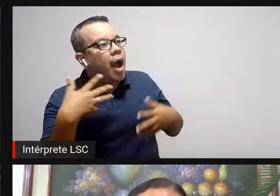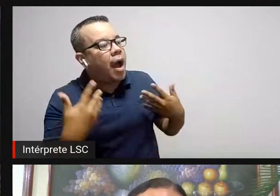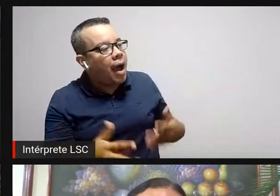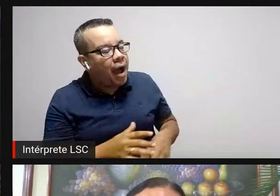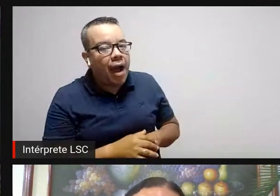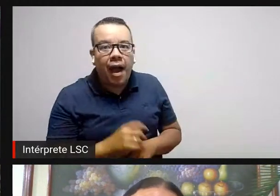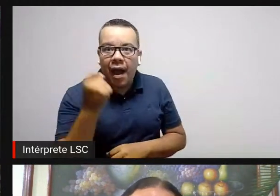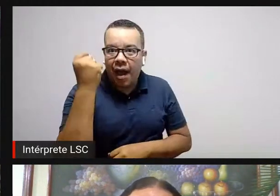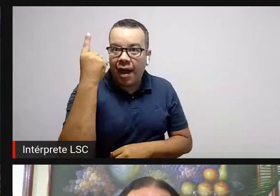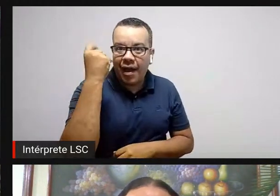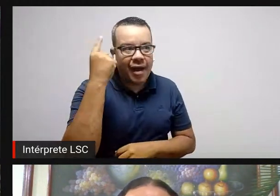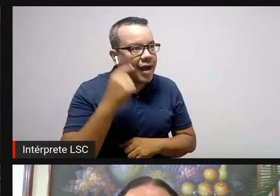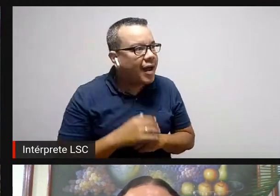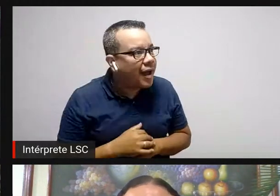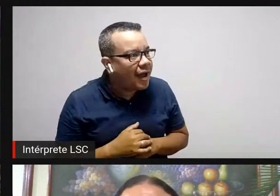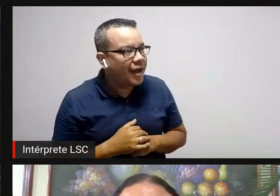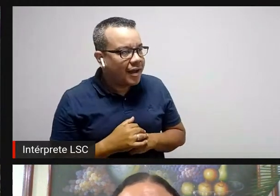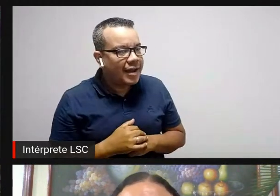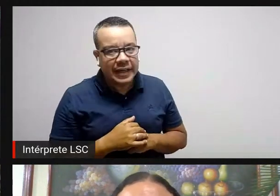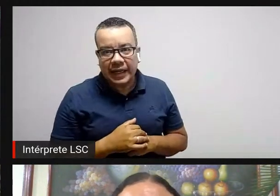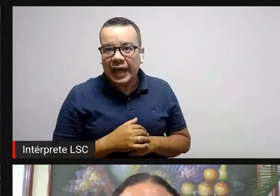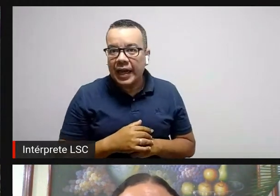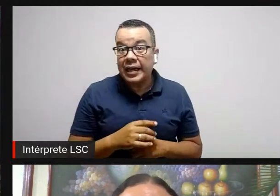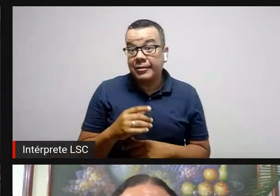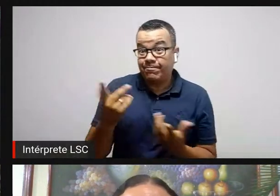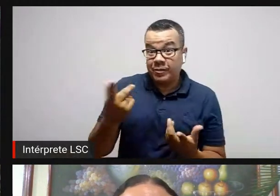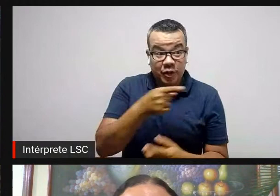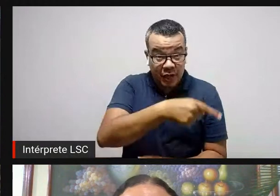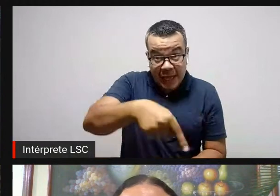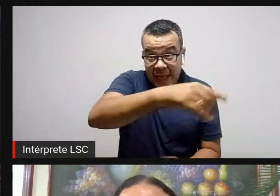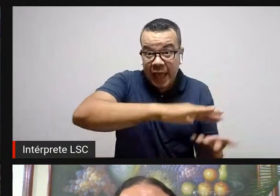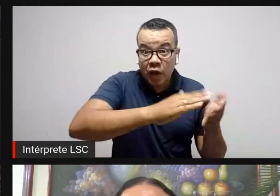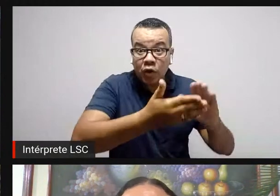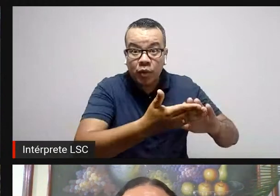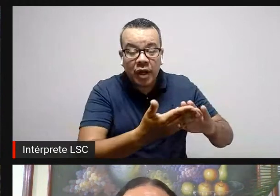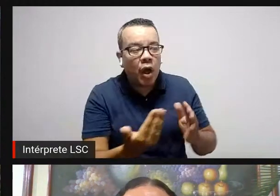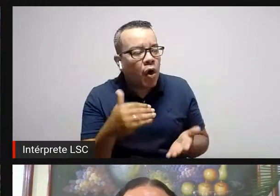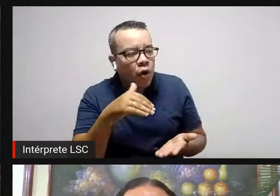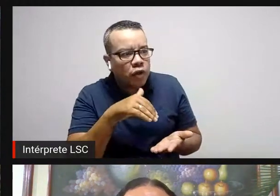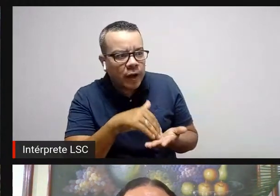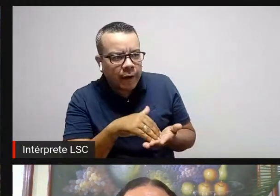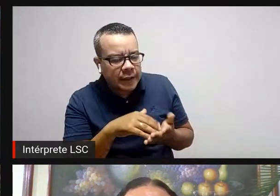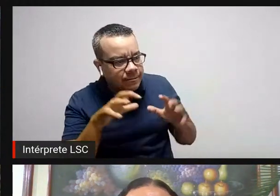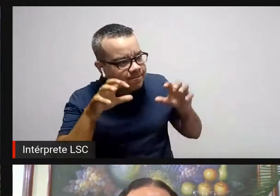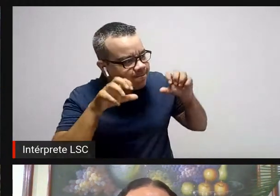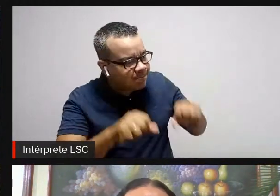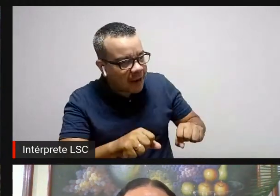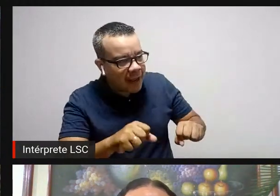redescubra su territorio, que yo creo que eso es uno de los ejercicios que se pretende con esos